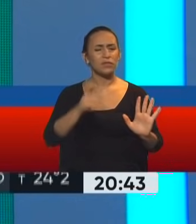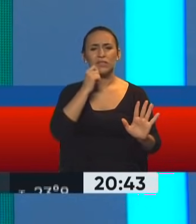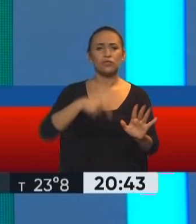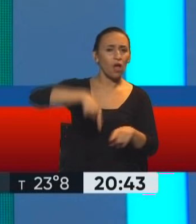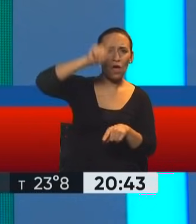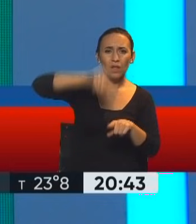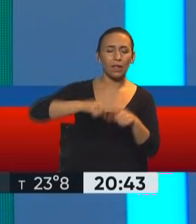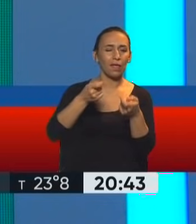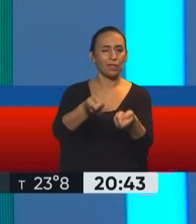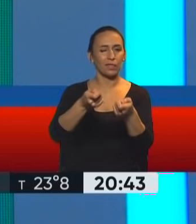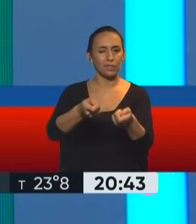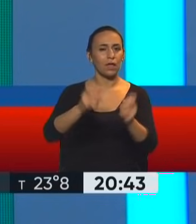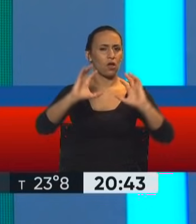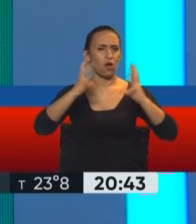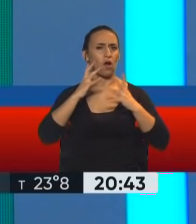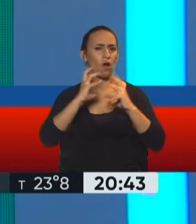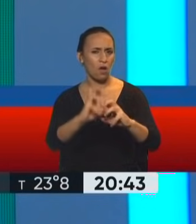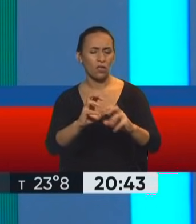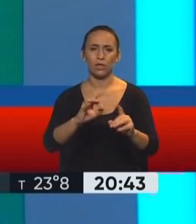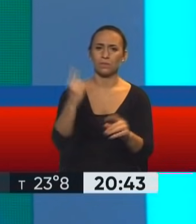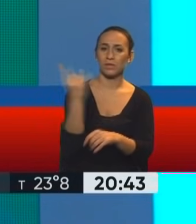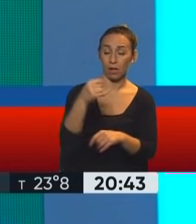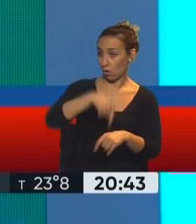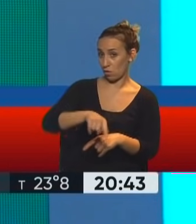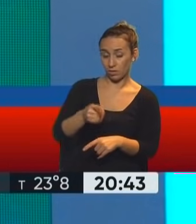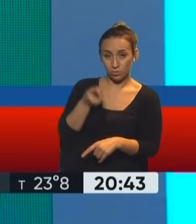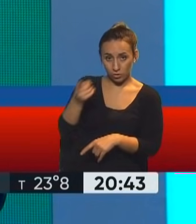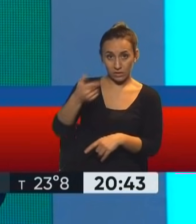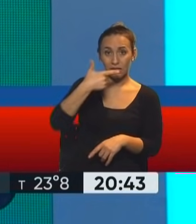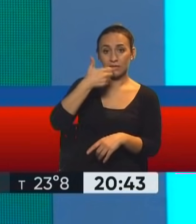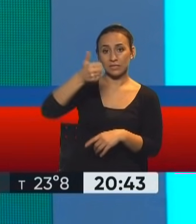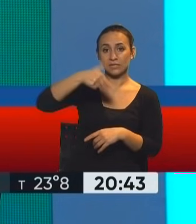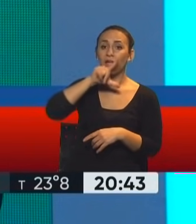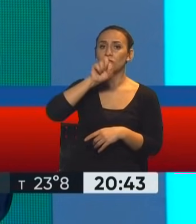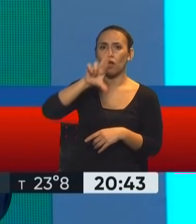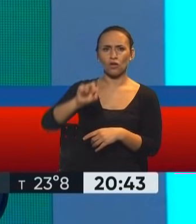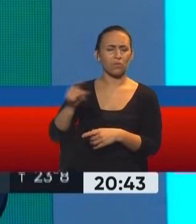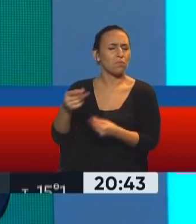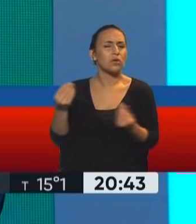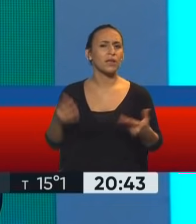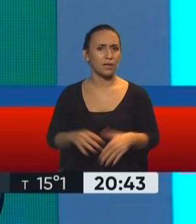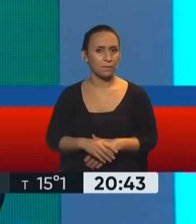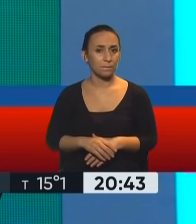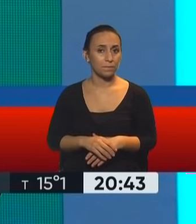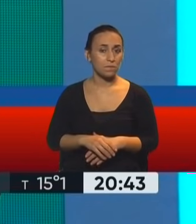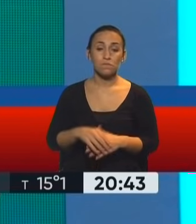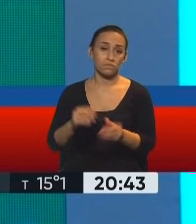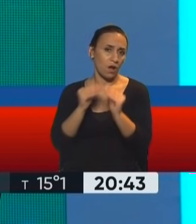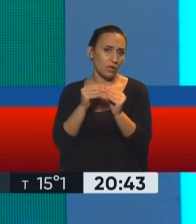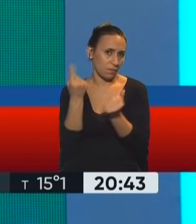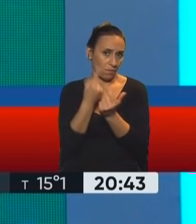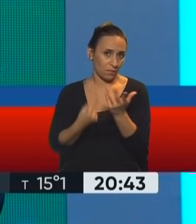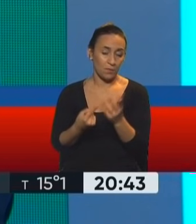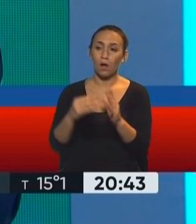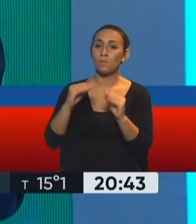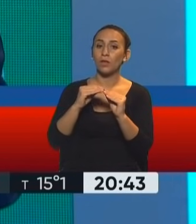mintiendo. Por ejemplo, hoy lo agredieron a Santoro, ¿no? ¿Por qué lo agredieron a Santoro? Por distintos motivos, pero ¿cuál es el